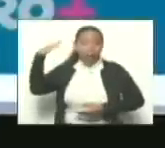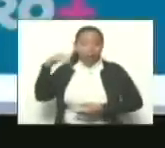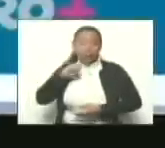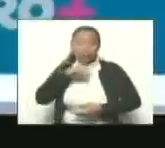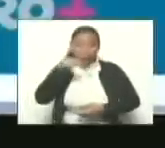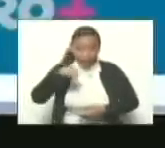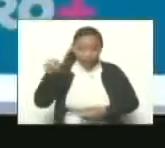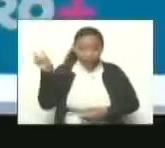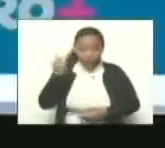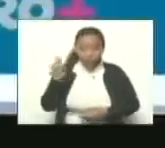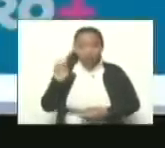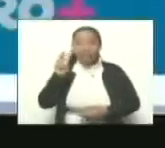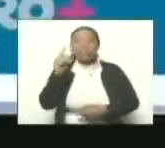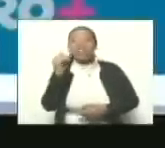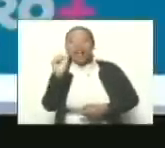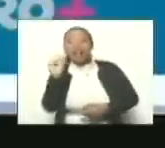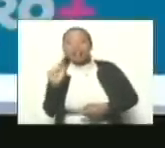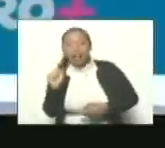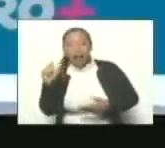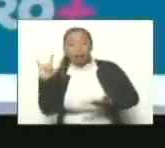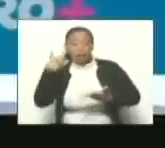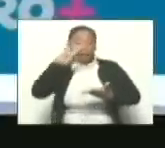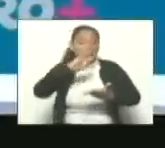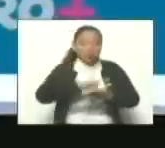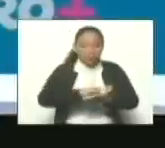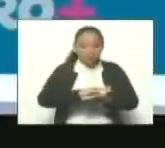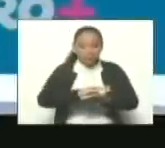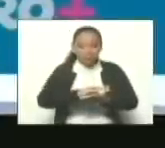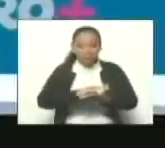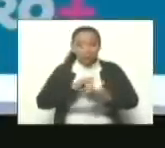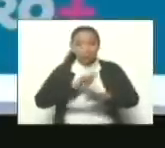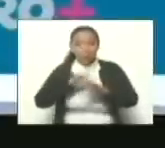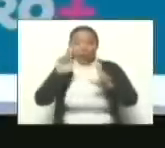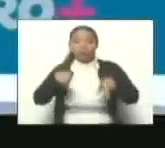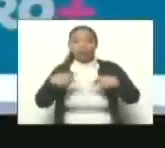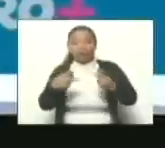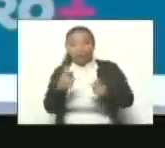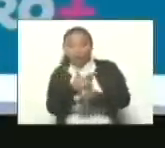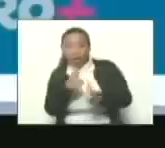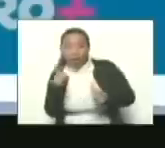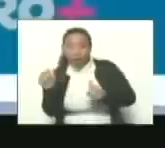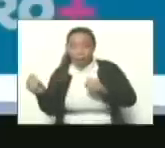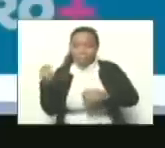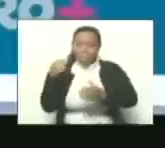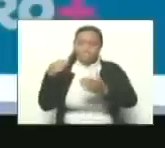venezolana. Y fue privatizada por el neoliberalismo, por la derecha.